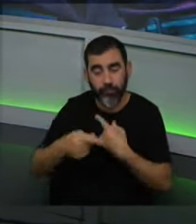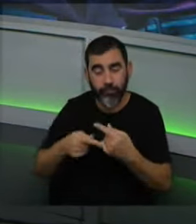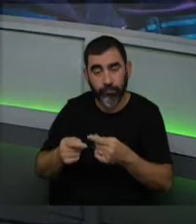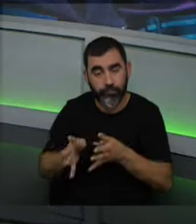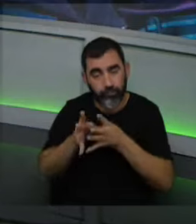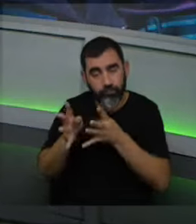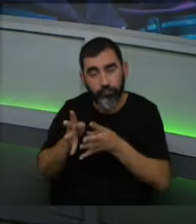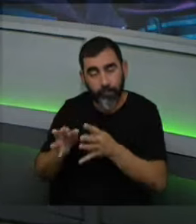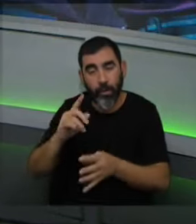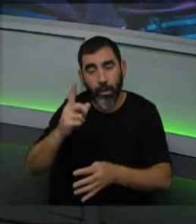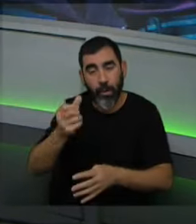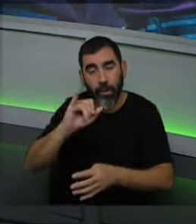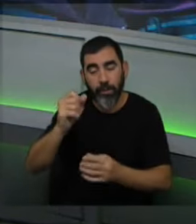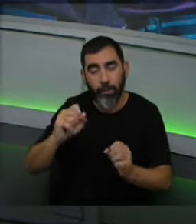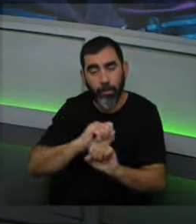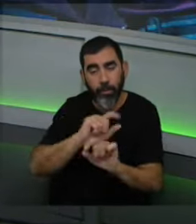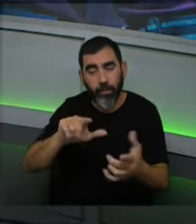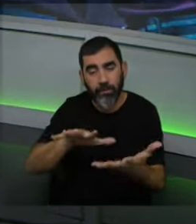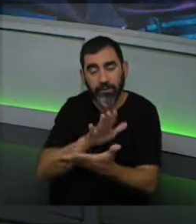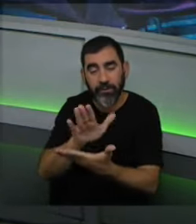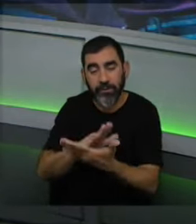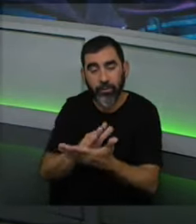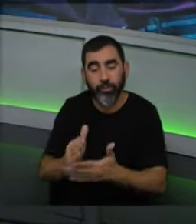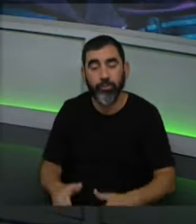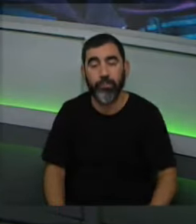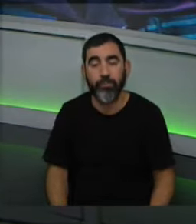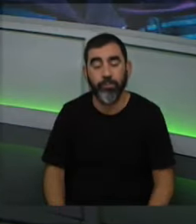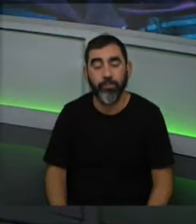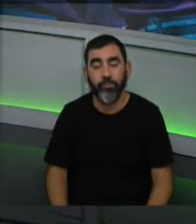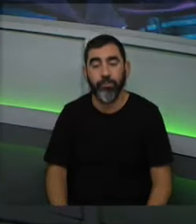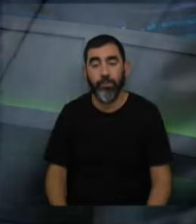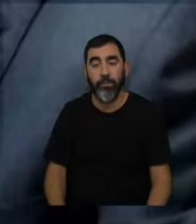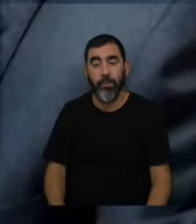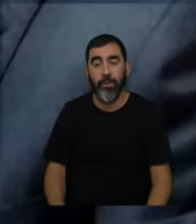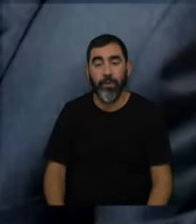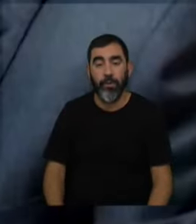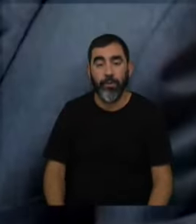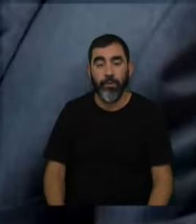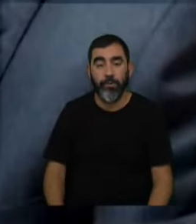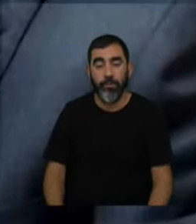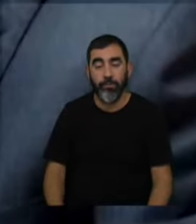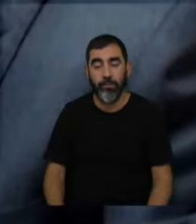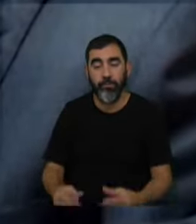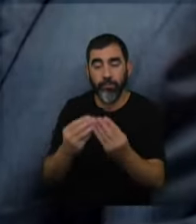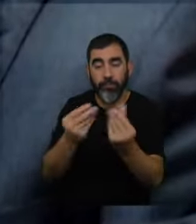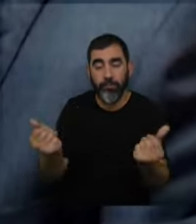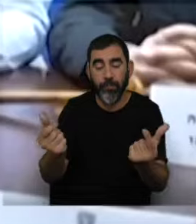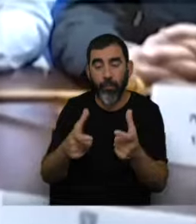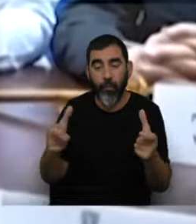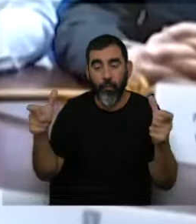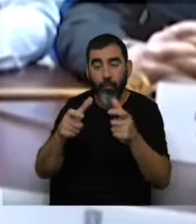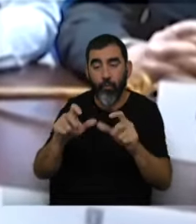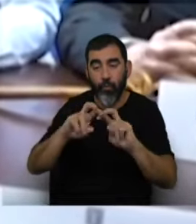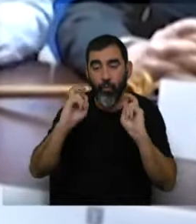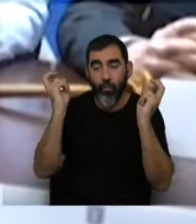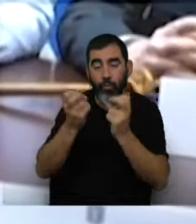acciones en gaza y se agrava la situación en la frontera norte con el Líbano tras la disolución del forero creado ad hoc